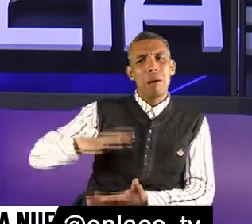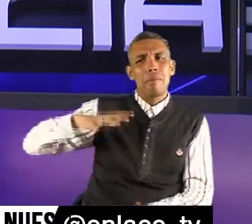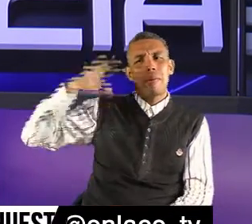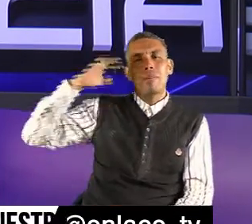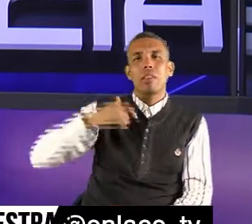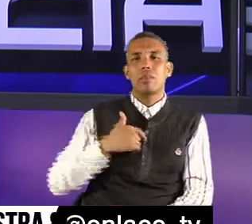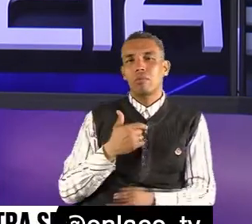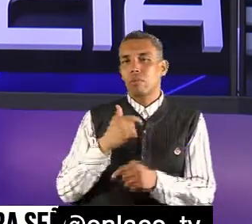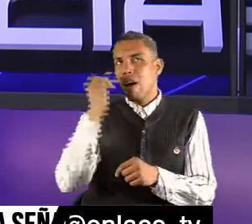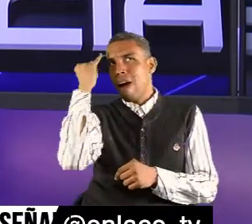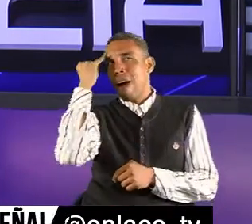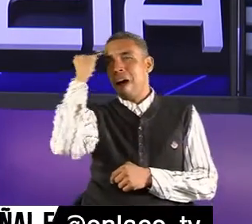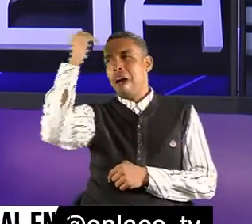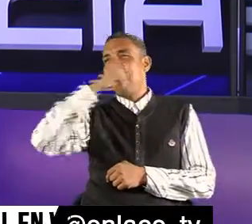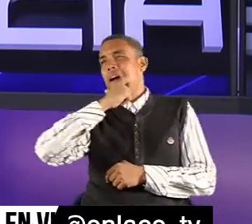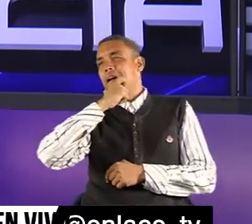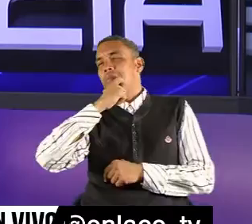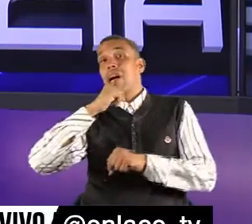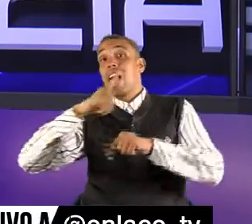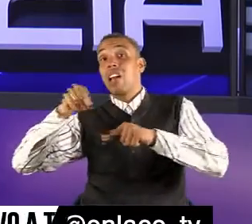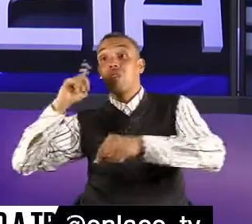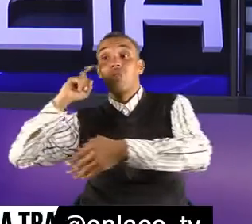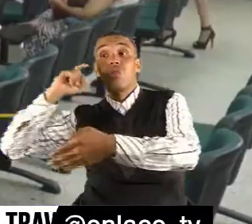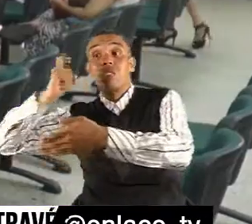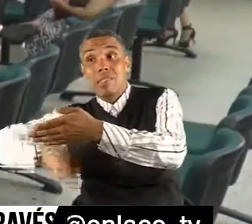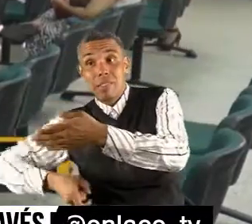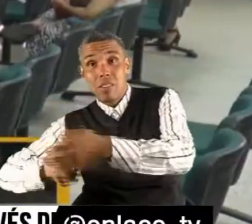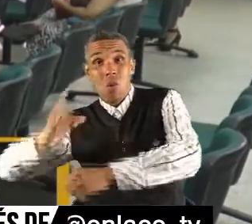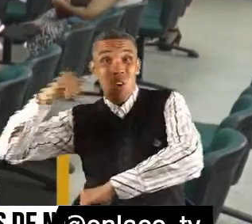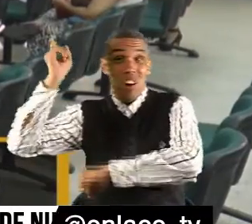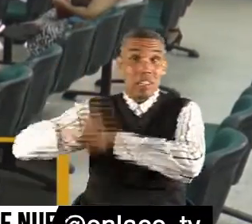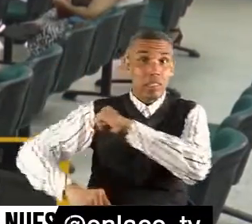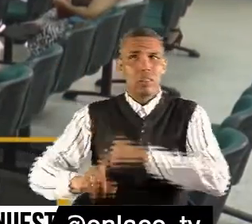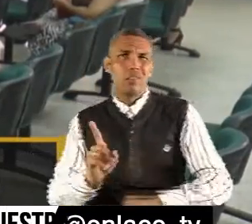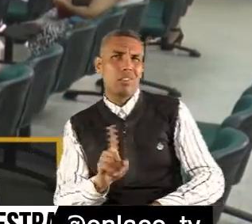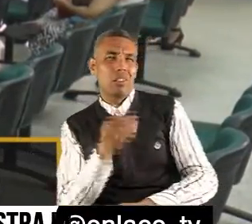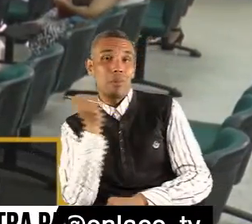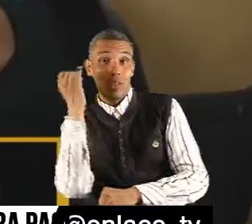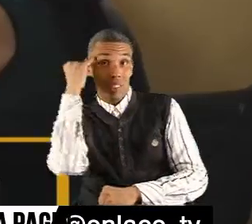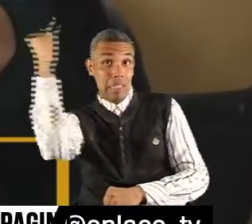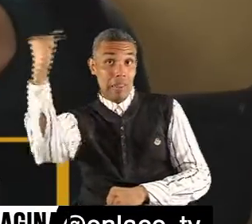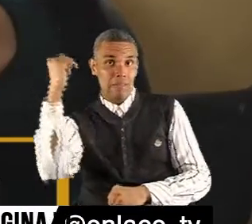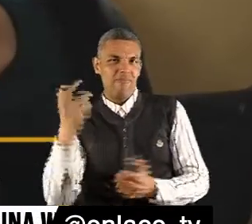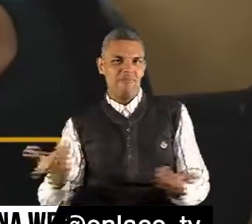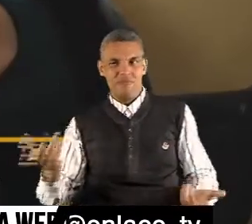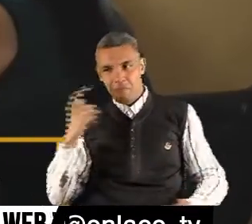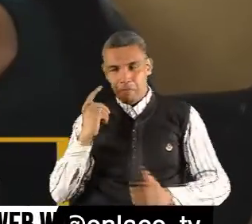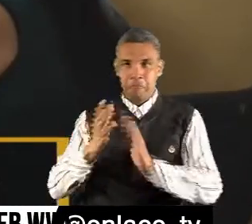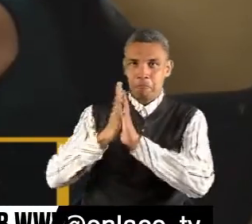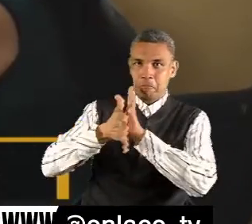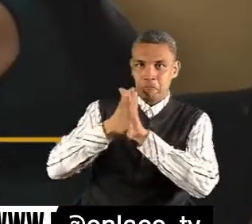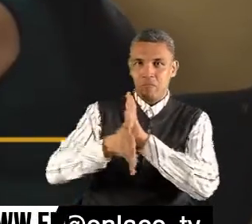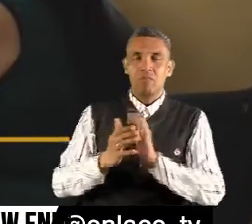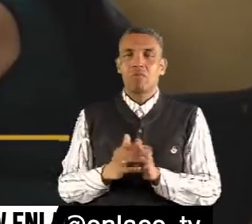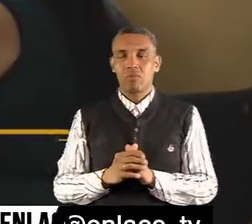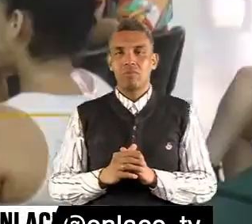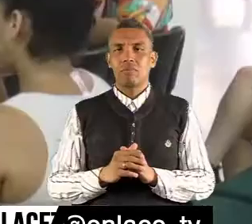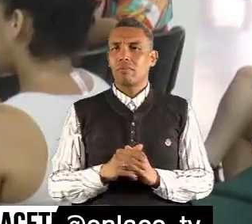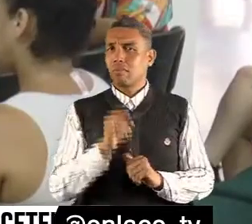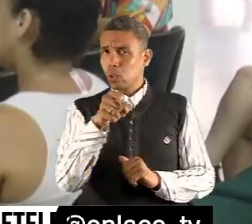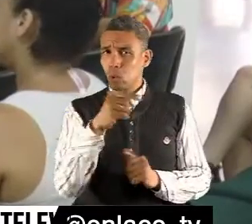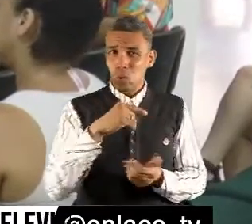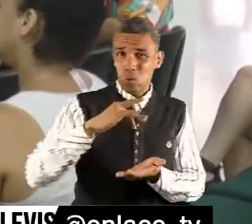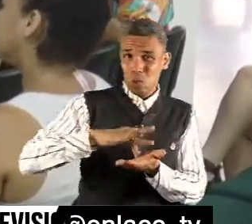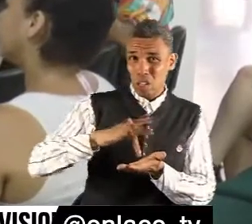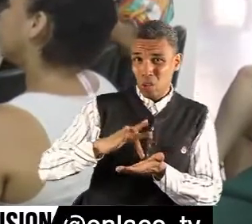sanciones económicas, legales y penales. El plan de cobro le permitirá, además de ponerse al día, adelantar acuerdos de pago. De